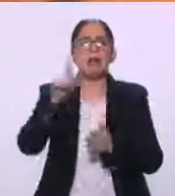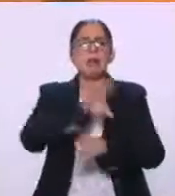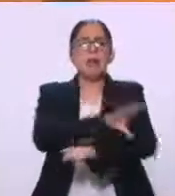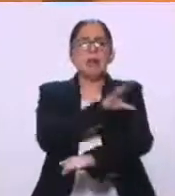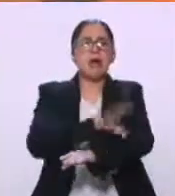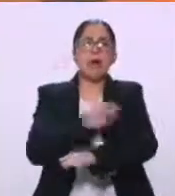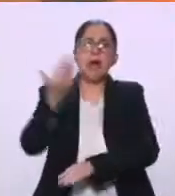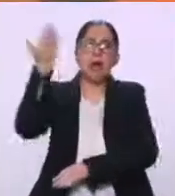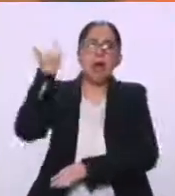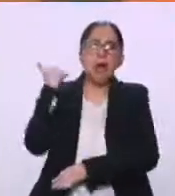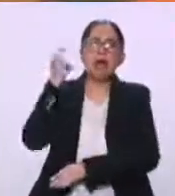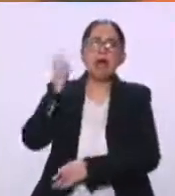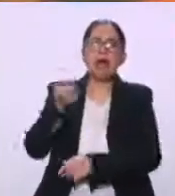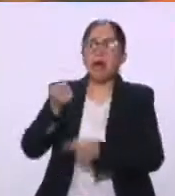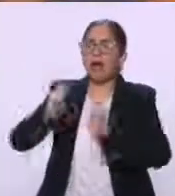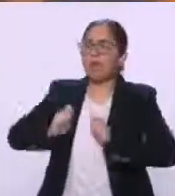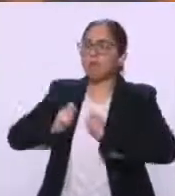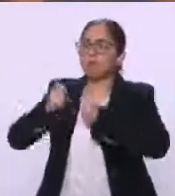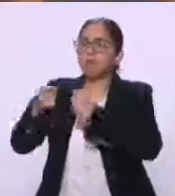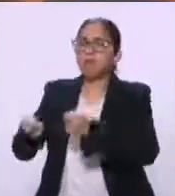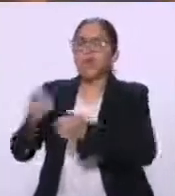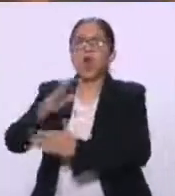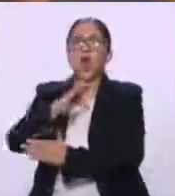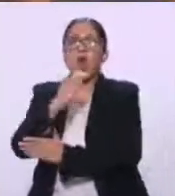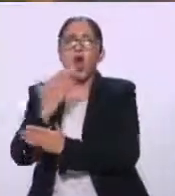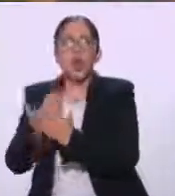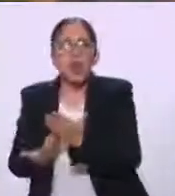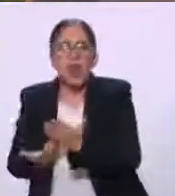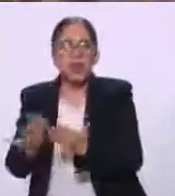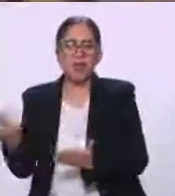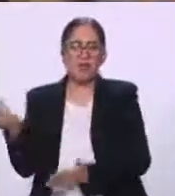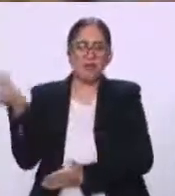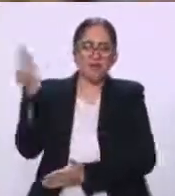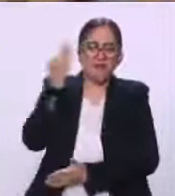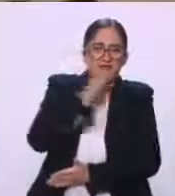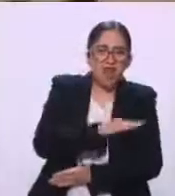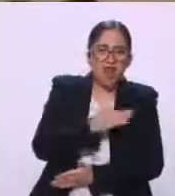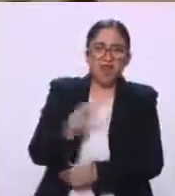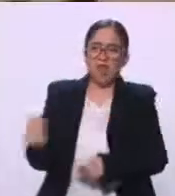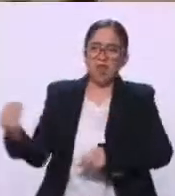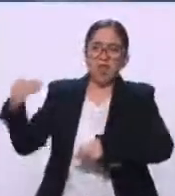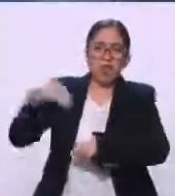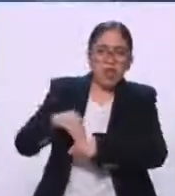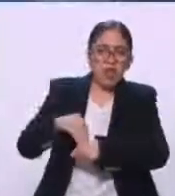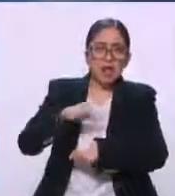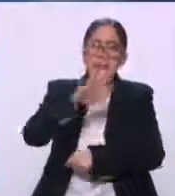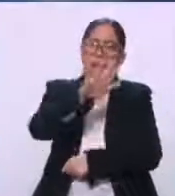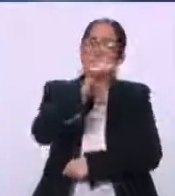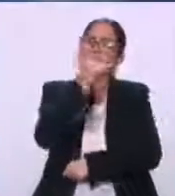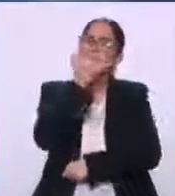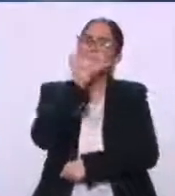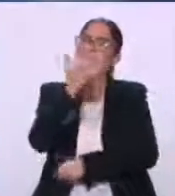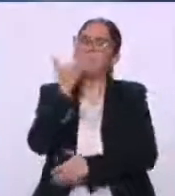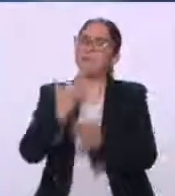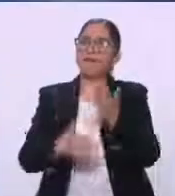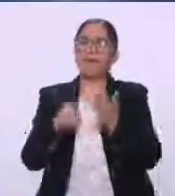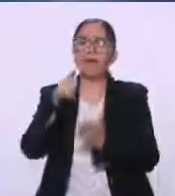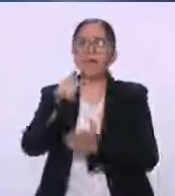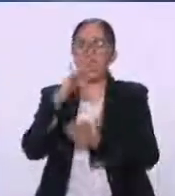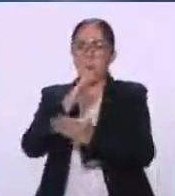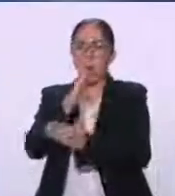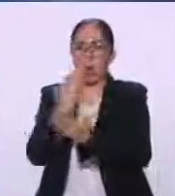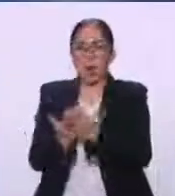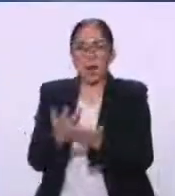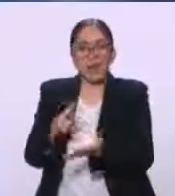oscuros, opacos, yo hasta agregaría leoninos. Y yo agregaría millonarios, ingeniero, contratos millonarios